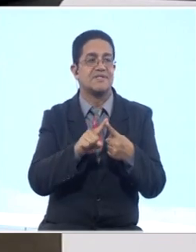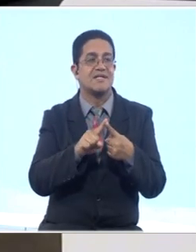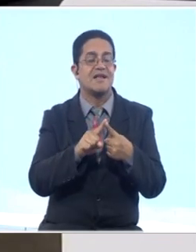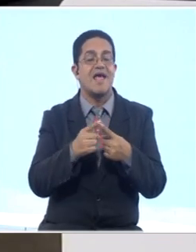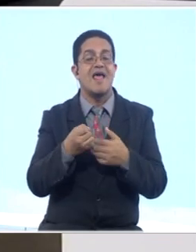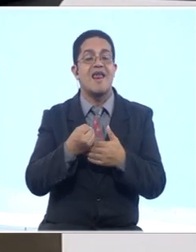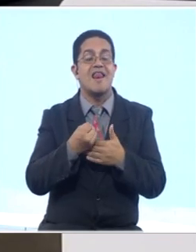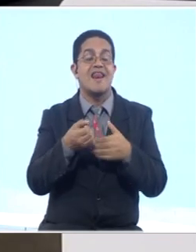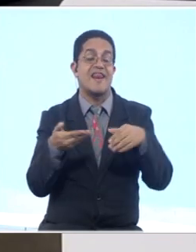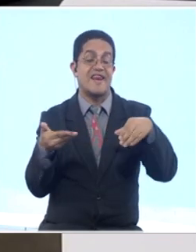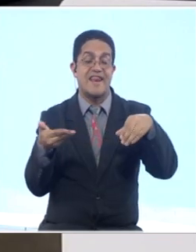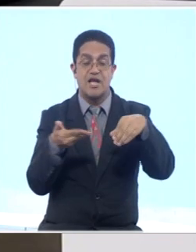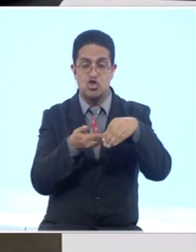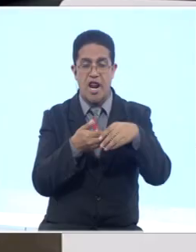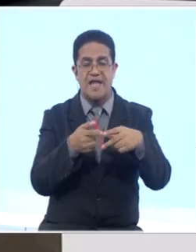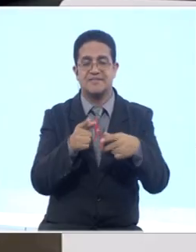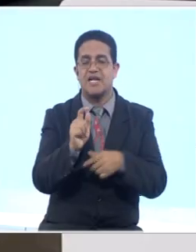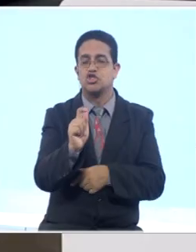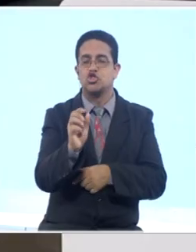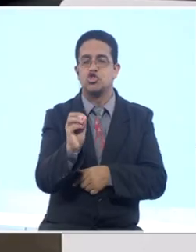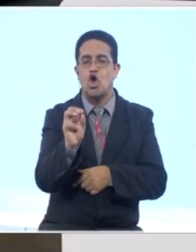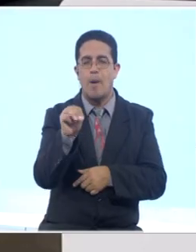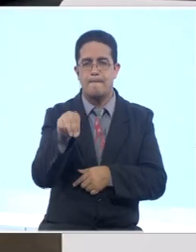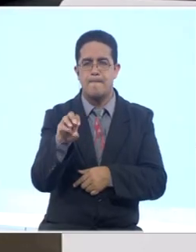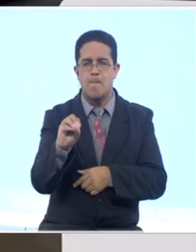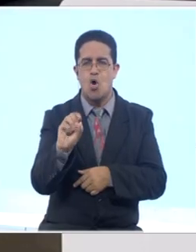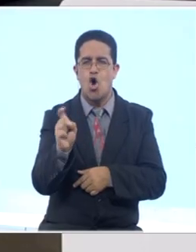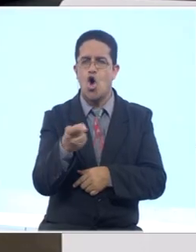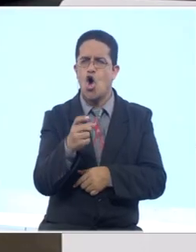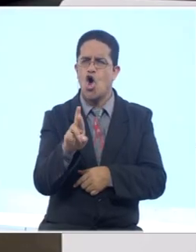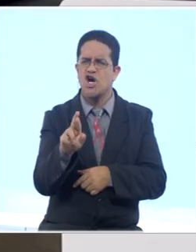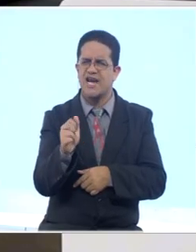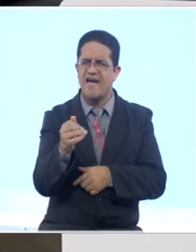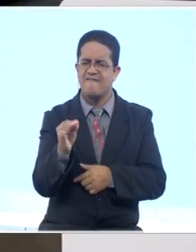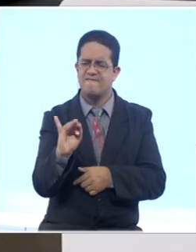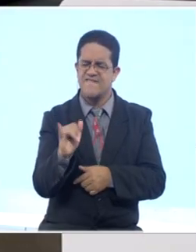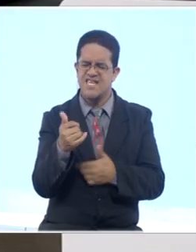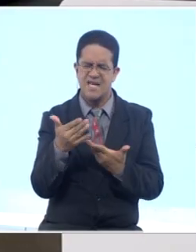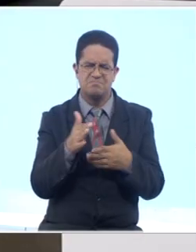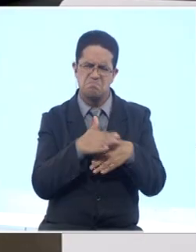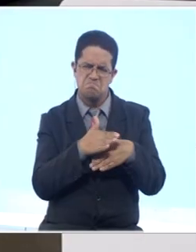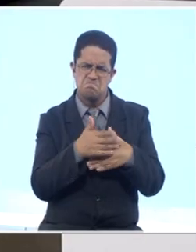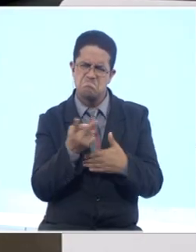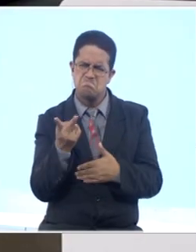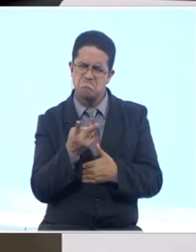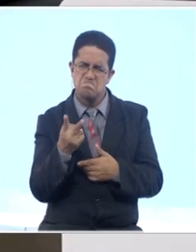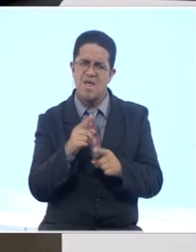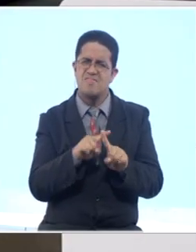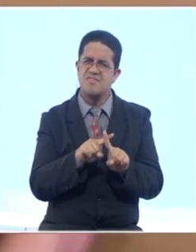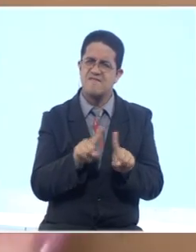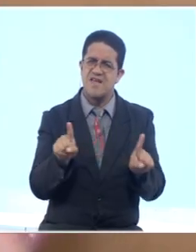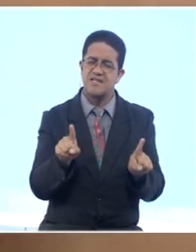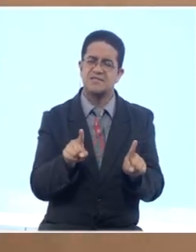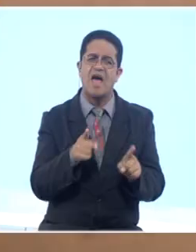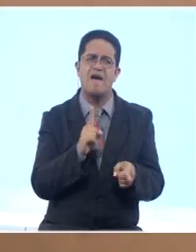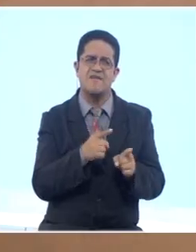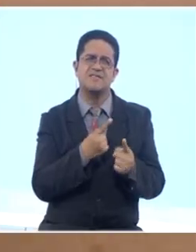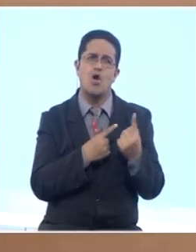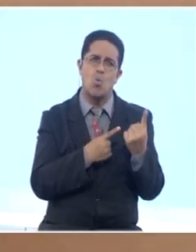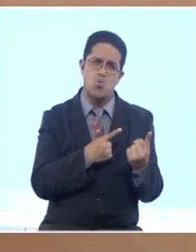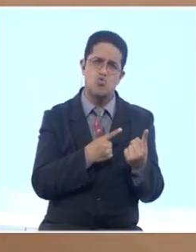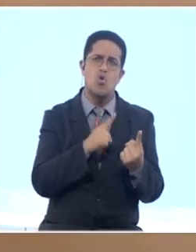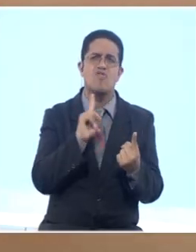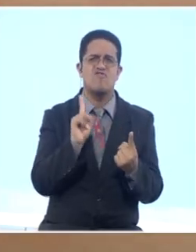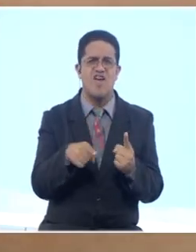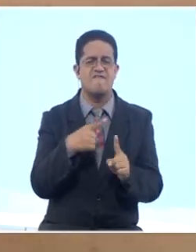que de repente nosotros como pacientes decimos, pero ¿qué diferencia hay de acá? ¿Qué diferencia hay de otro? Porque si me hago a veces una, me tengo que hacer la